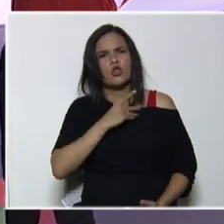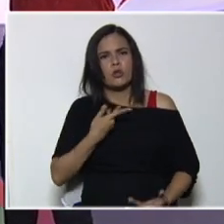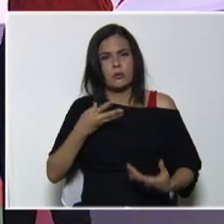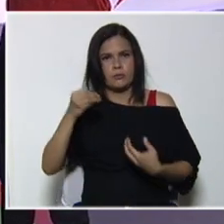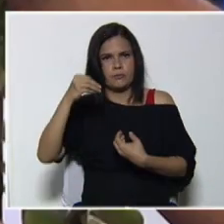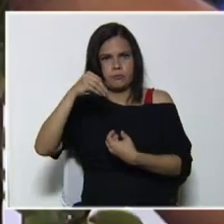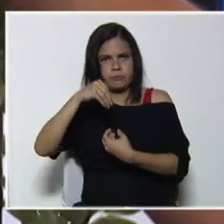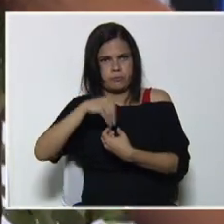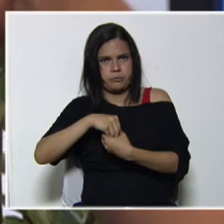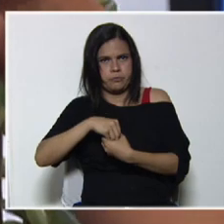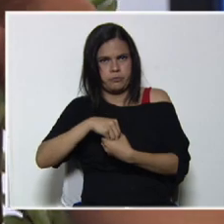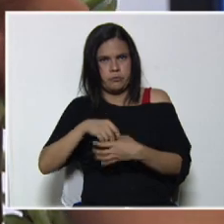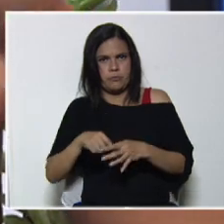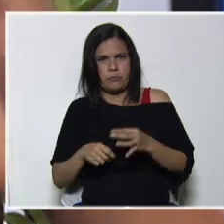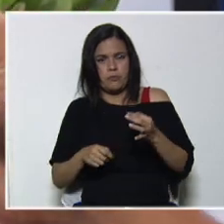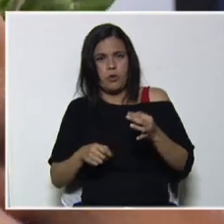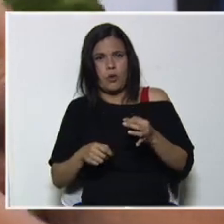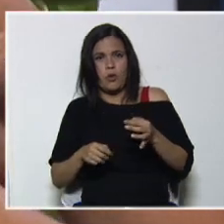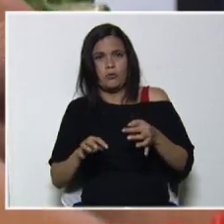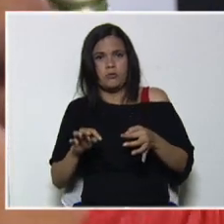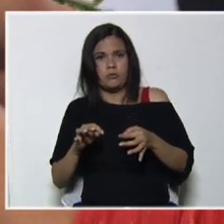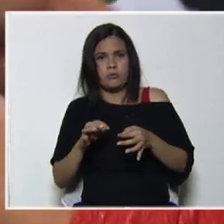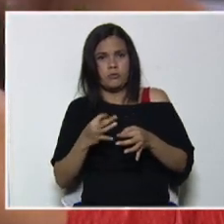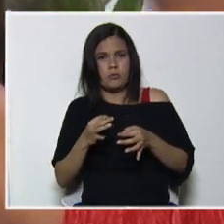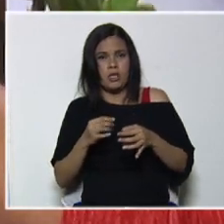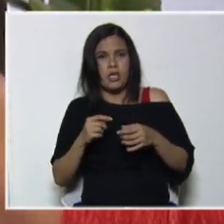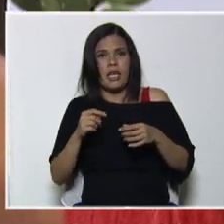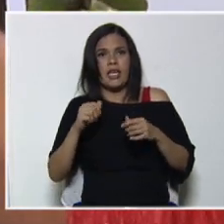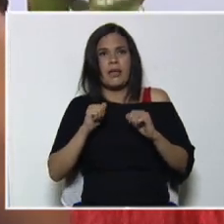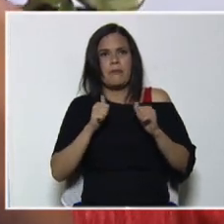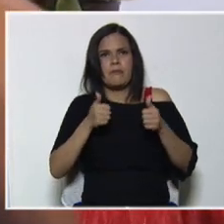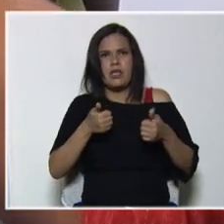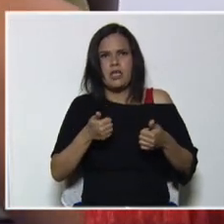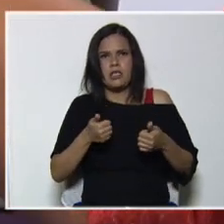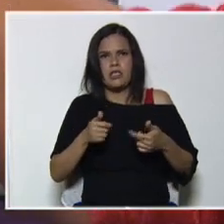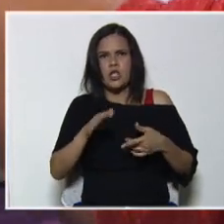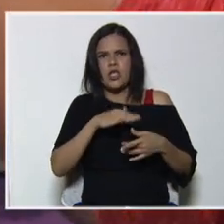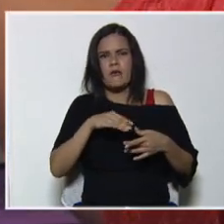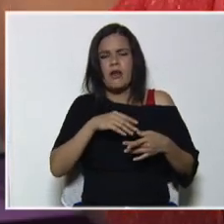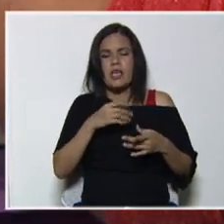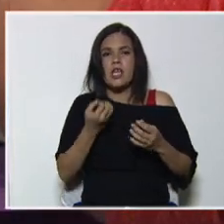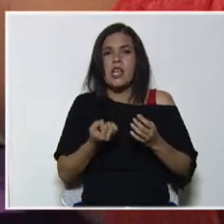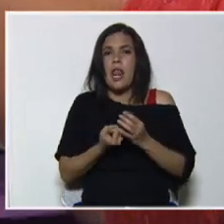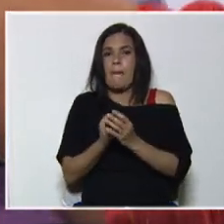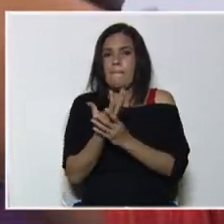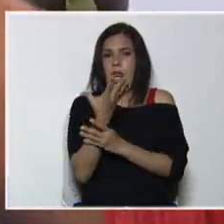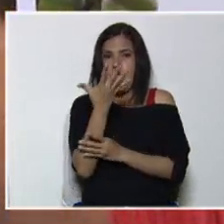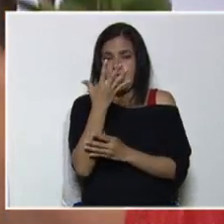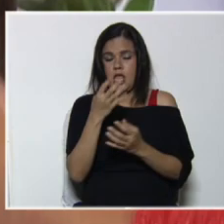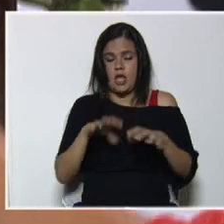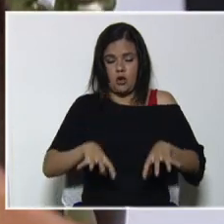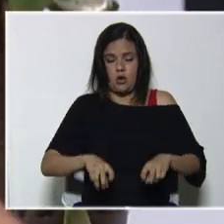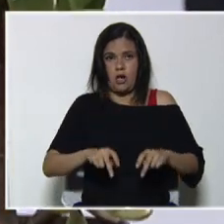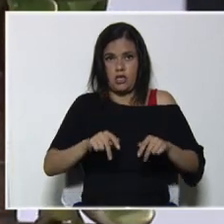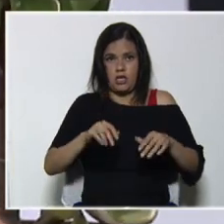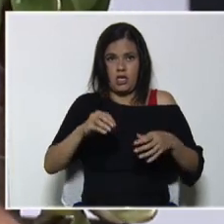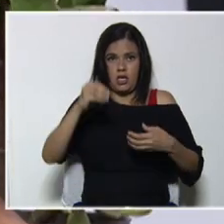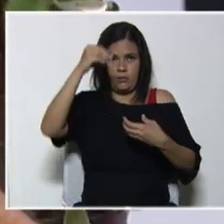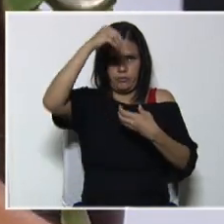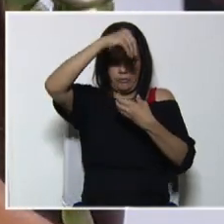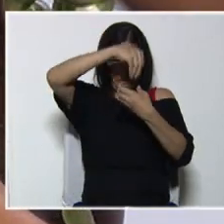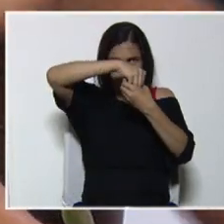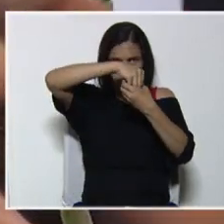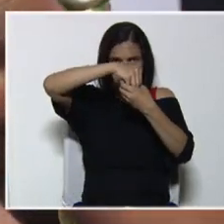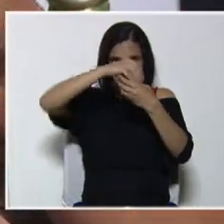envase un trozo de tela que vaya desde donde va a ir sembrada la planta. Acá podemos nosotros echar nuestro abono,